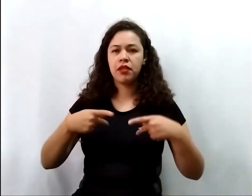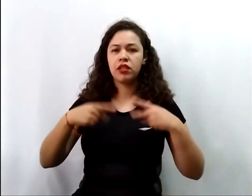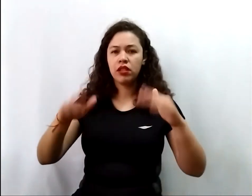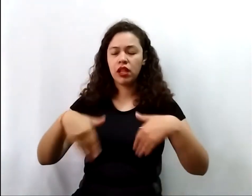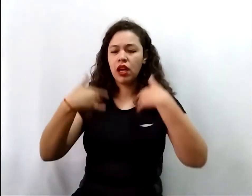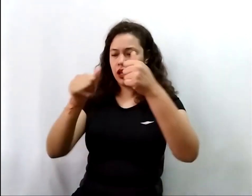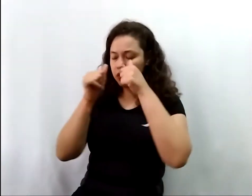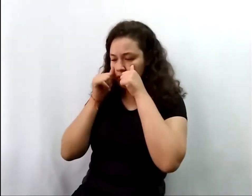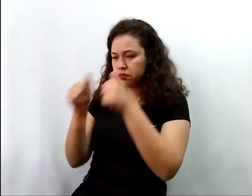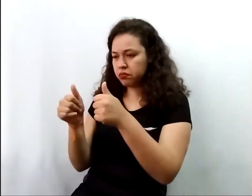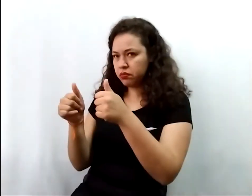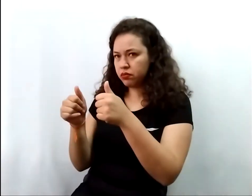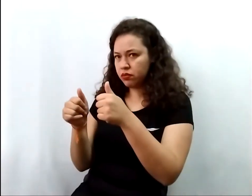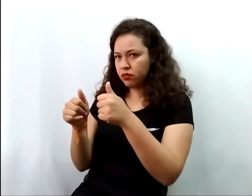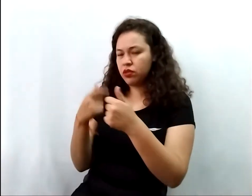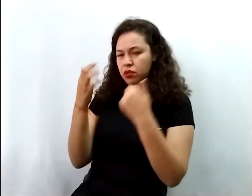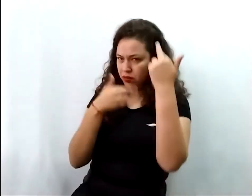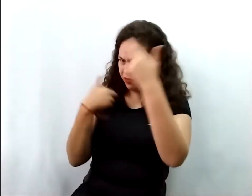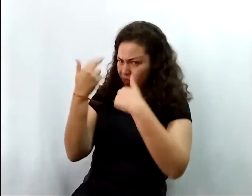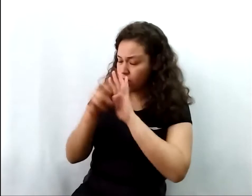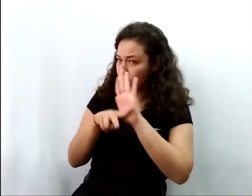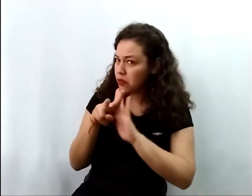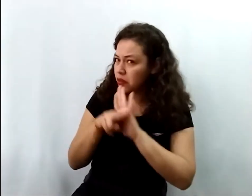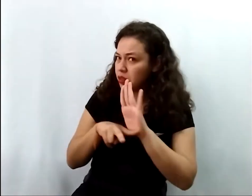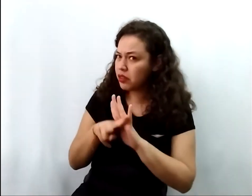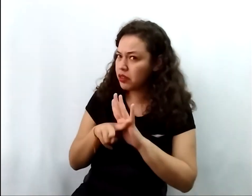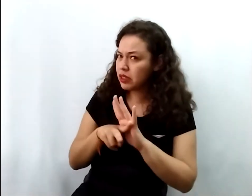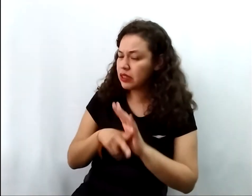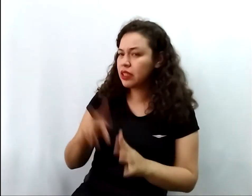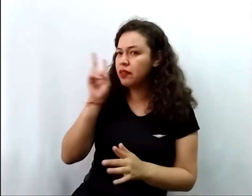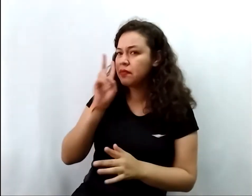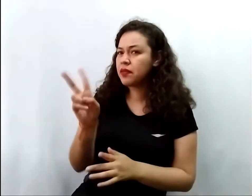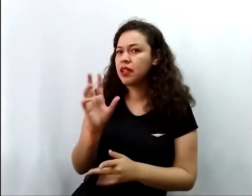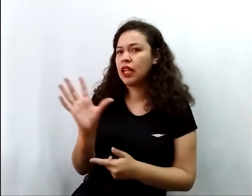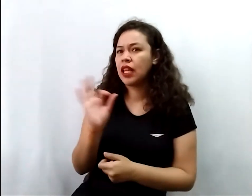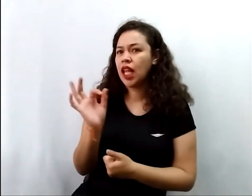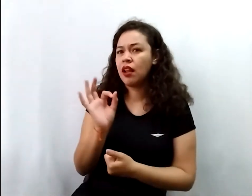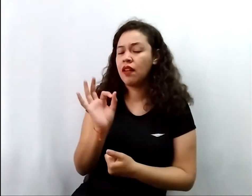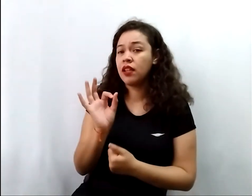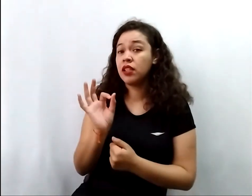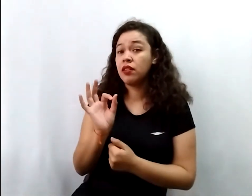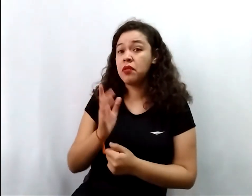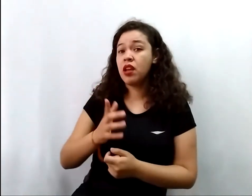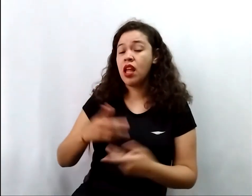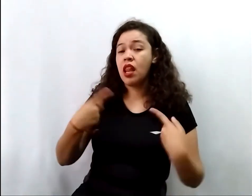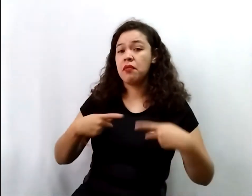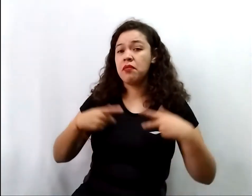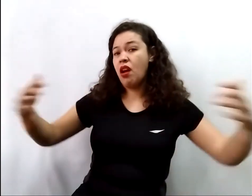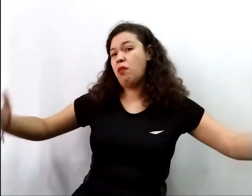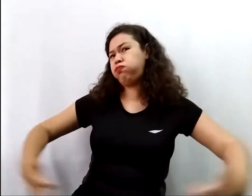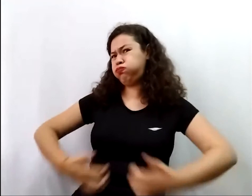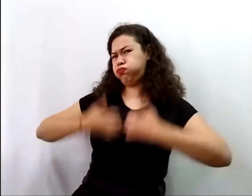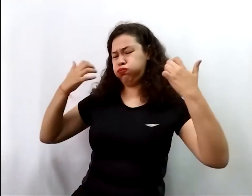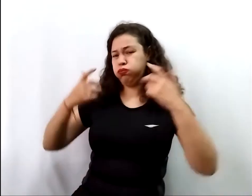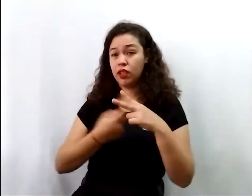atendiendo. Si tú analizas bien el video, te puedes dar cuenta que pudo haber sido lo que detona el enojo de la persona.